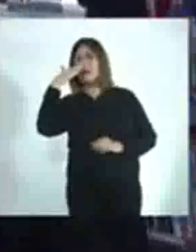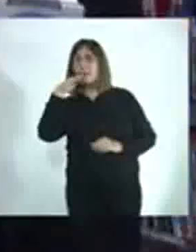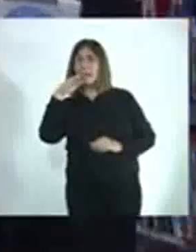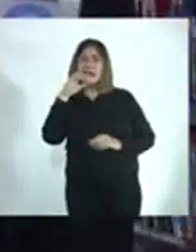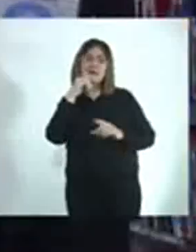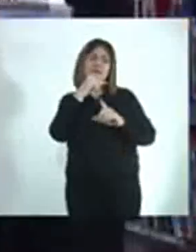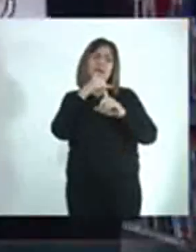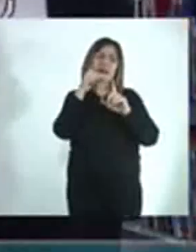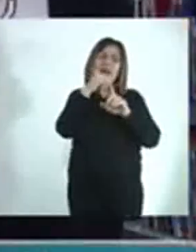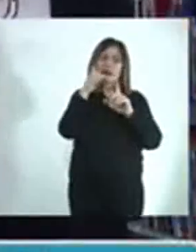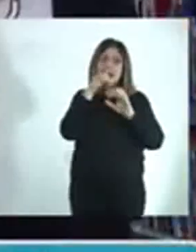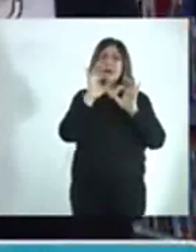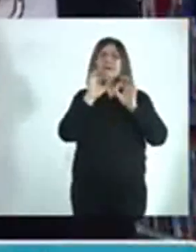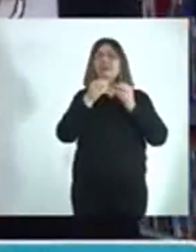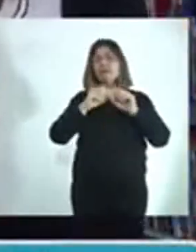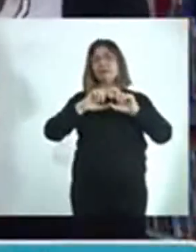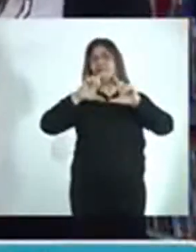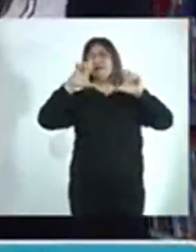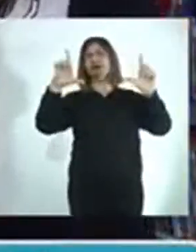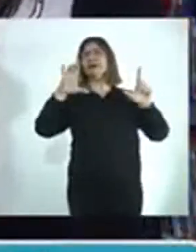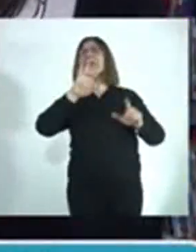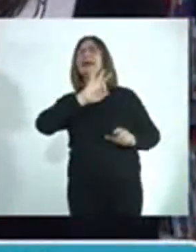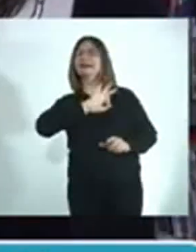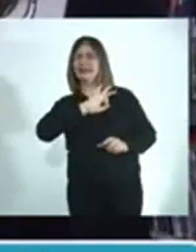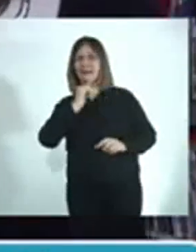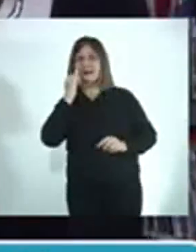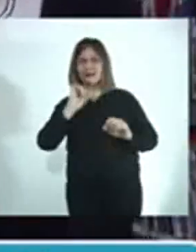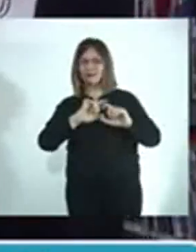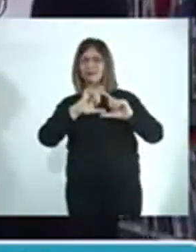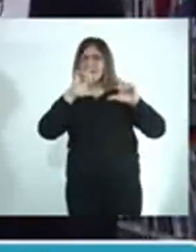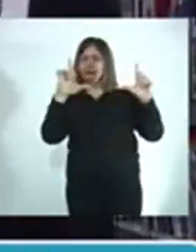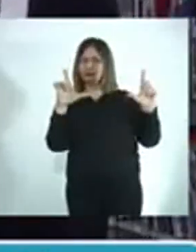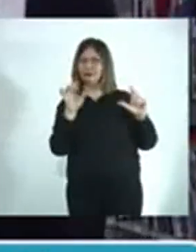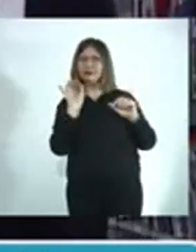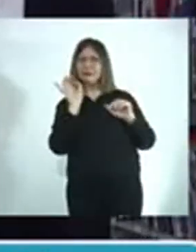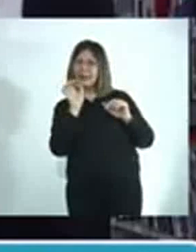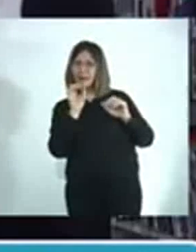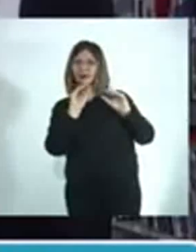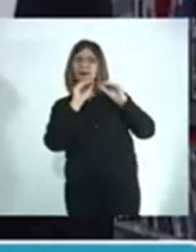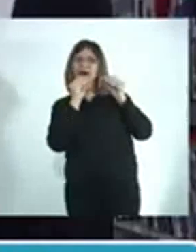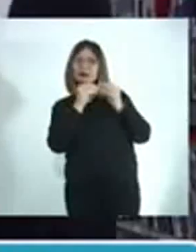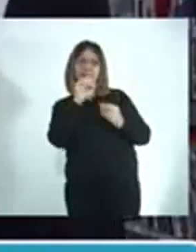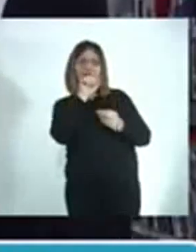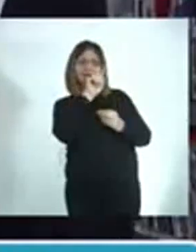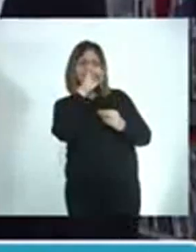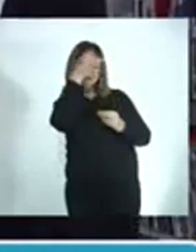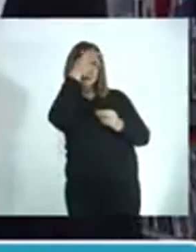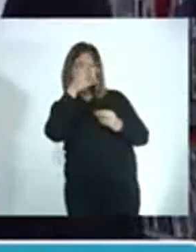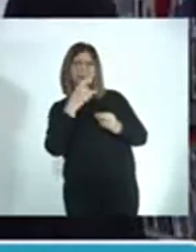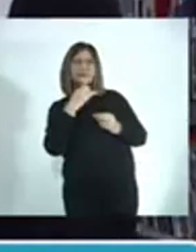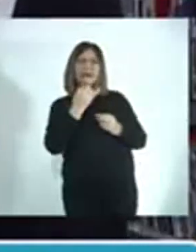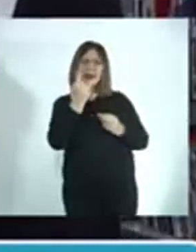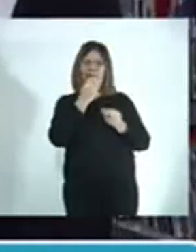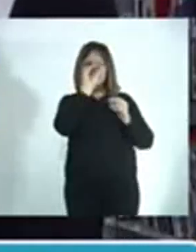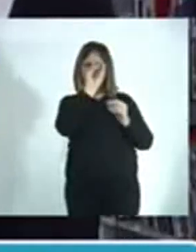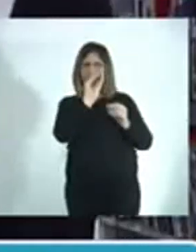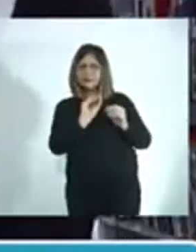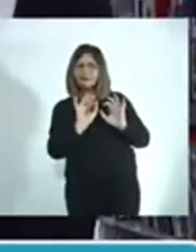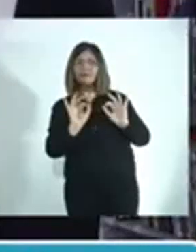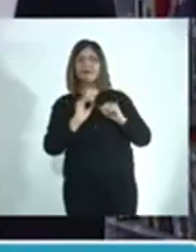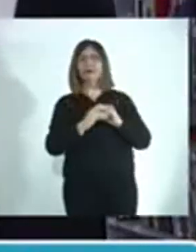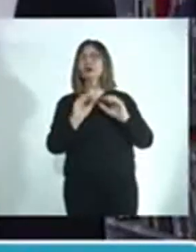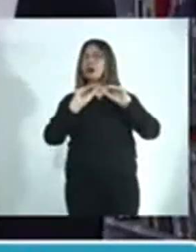es multiple choice, van a tener que de los 5 módulos a aprobar realmente los 4, ¿sí? Y tener en cuenta